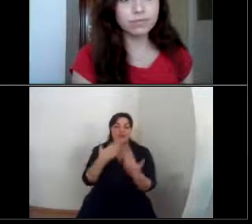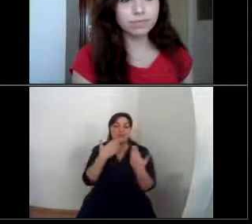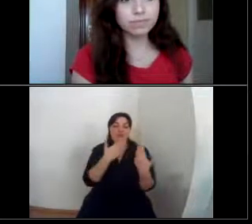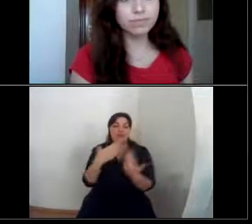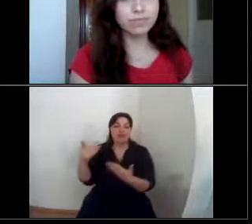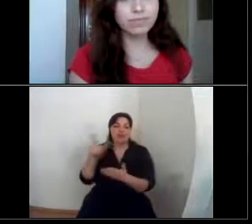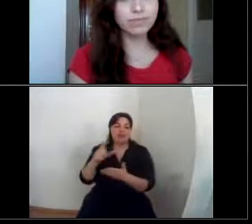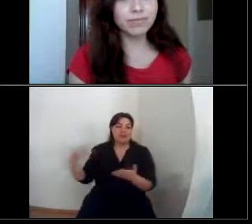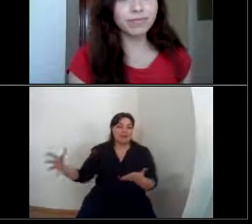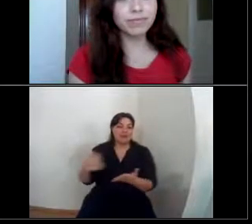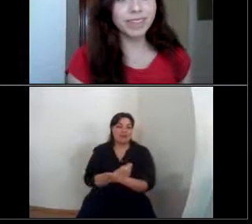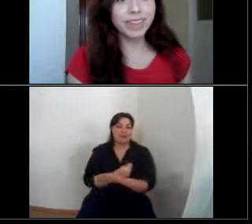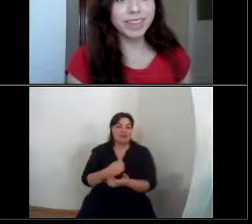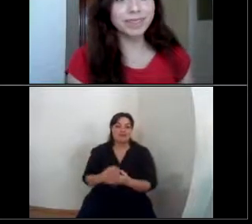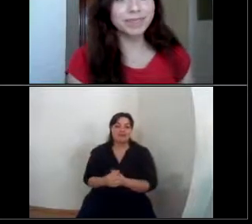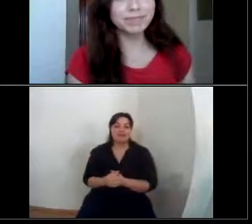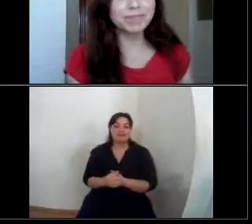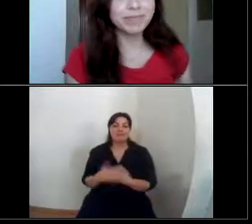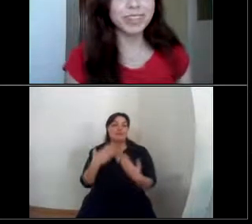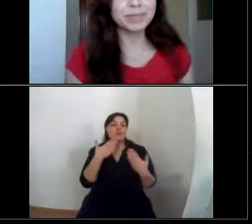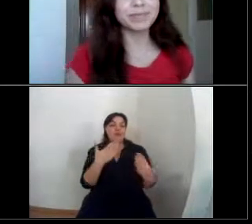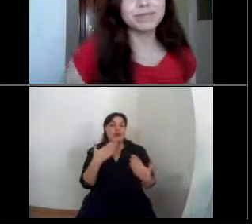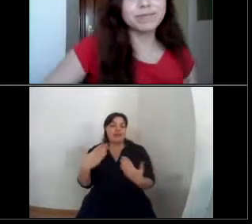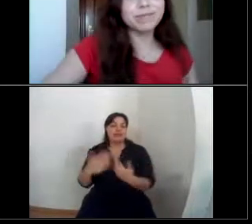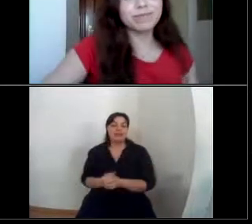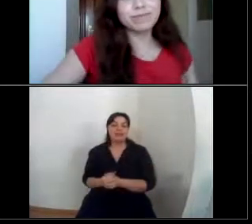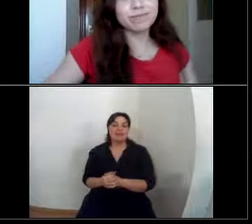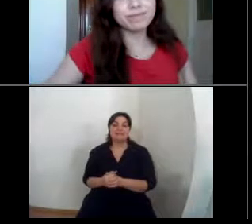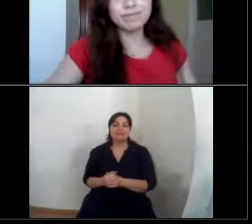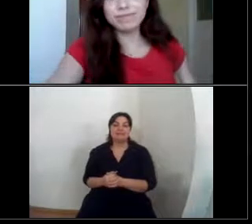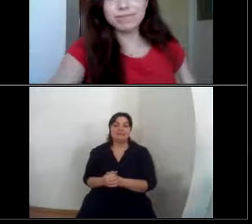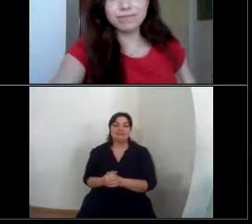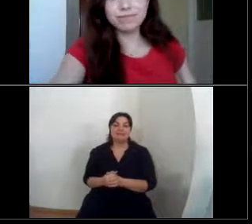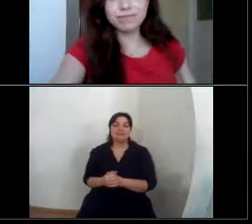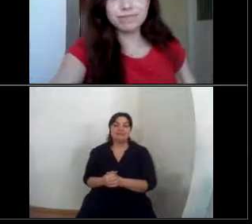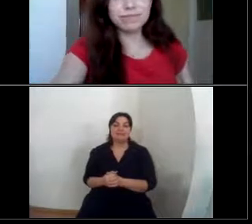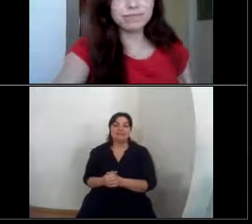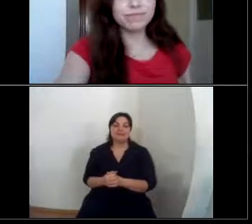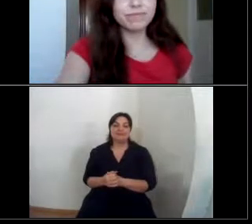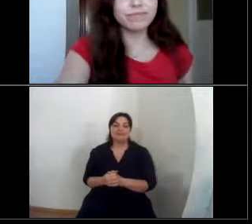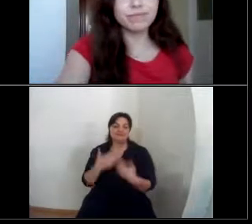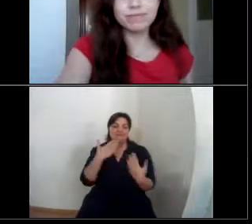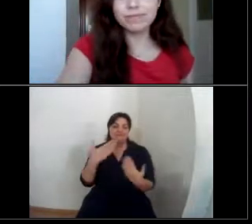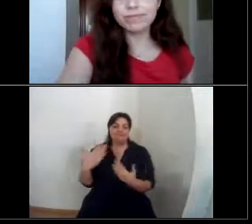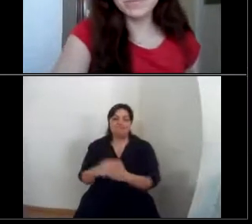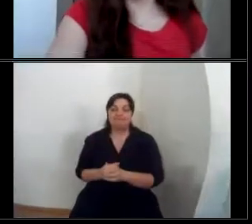todos. Muchas gracias. Gracias. Gracias. Gracias.